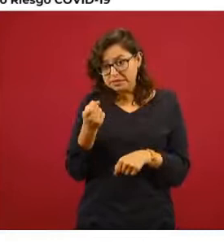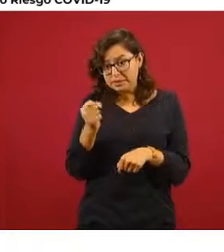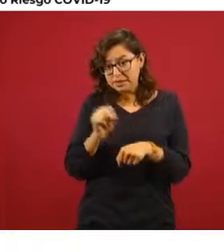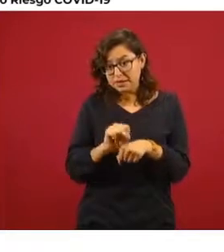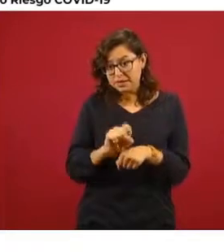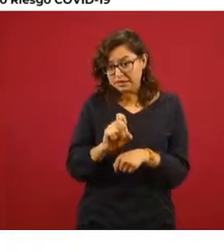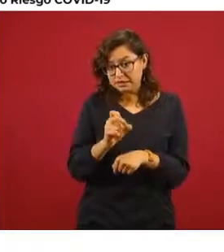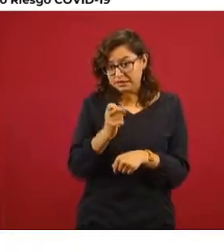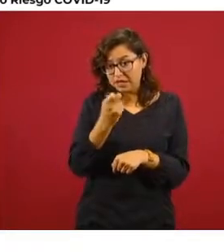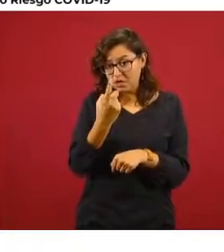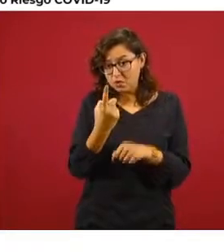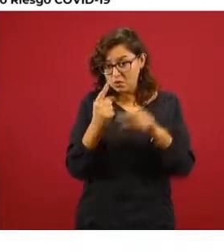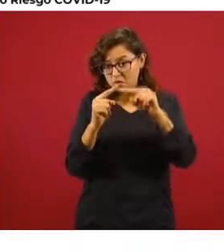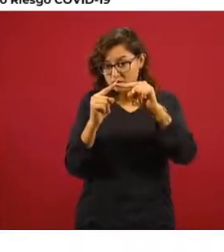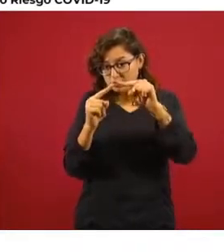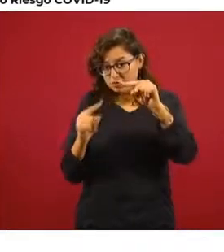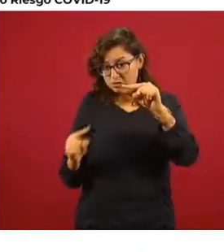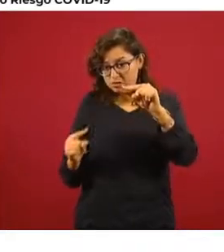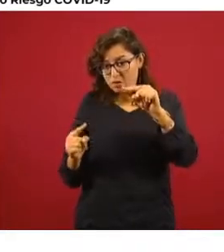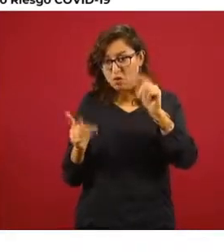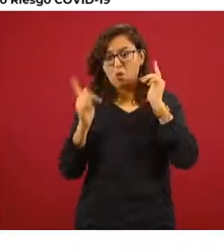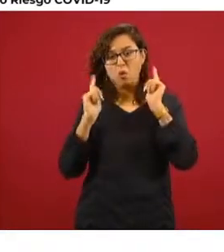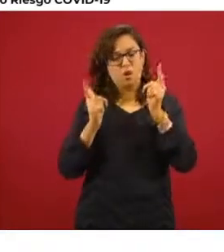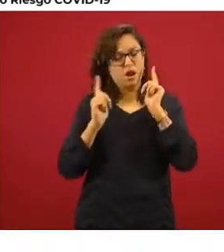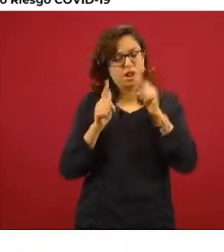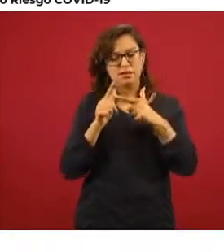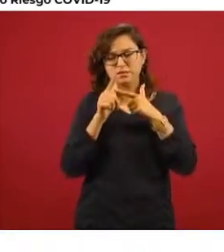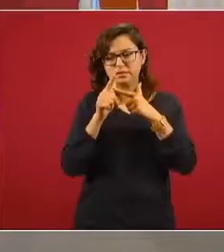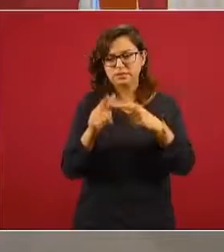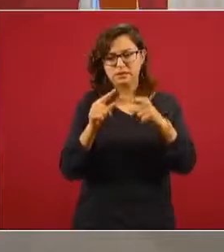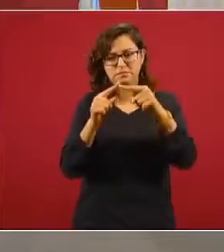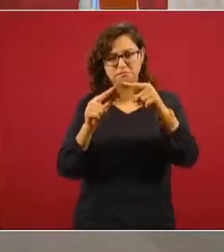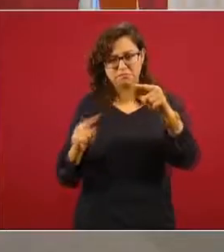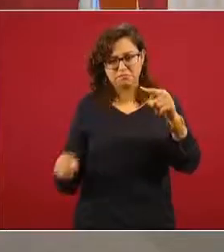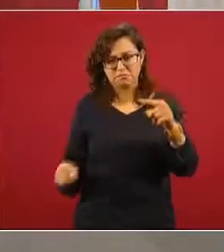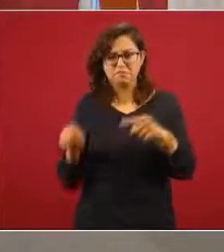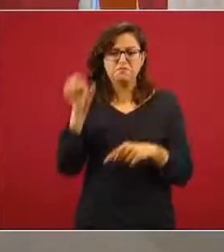se sostenga. Está en semáforo naranja, buena disponibilidad hospitalaria. La siguiente.